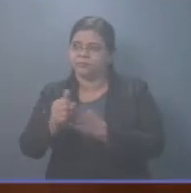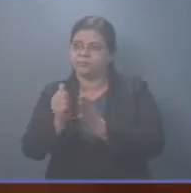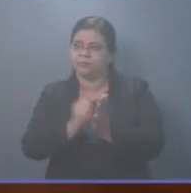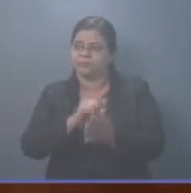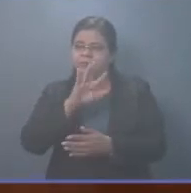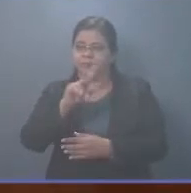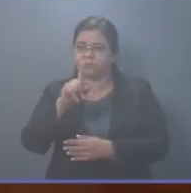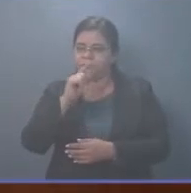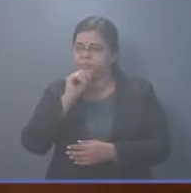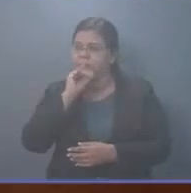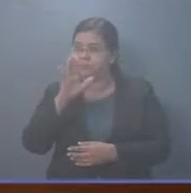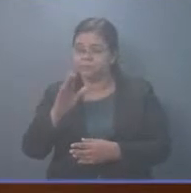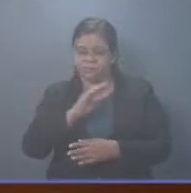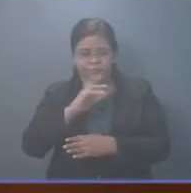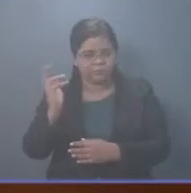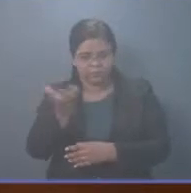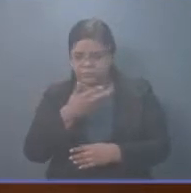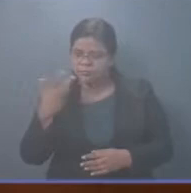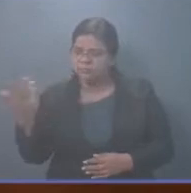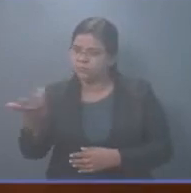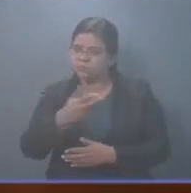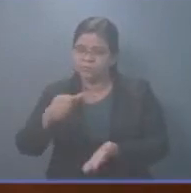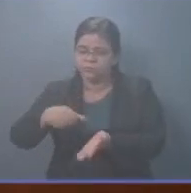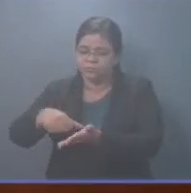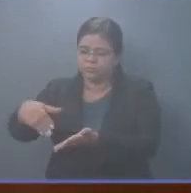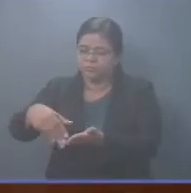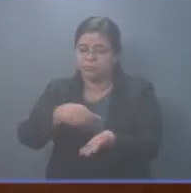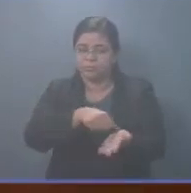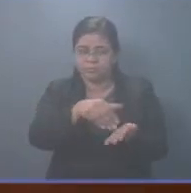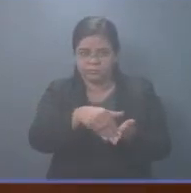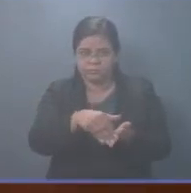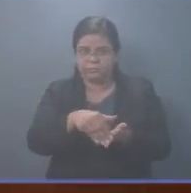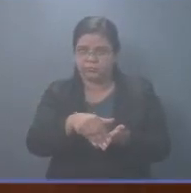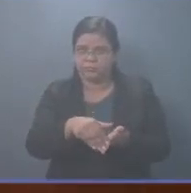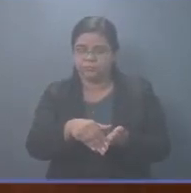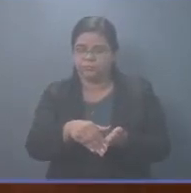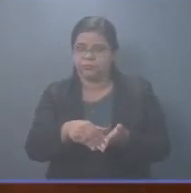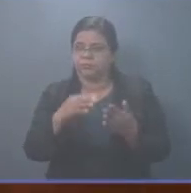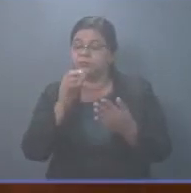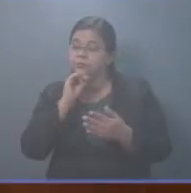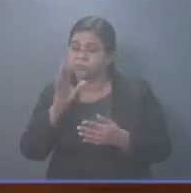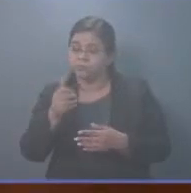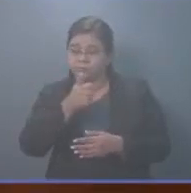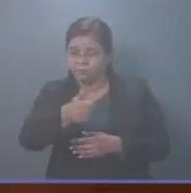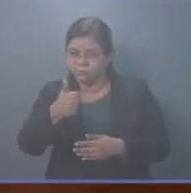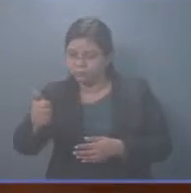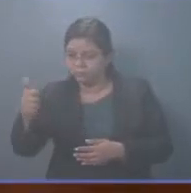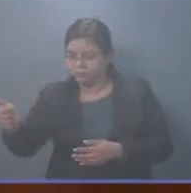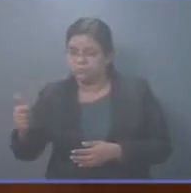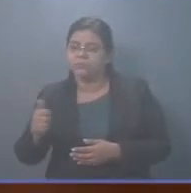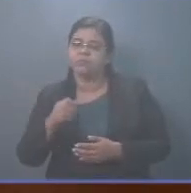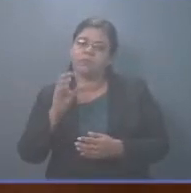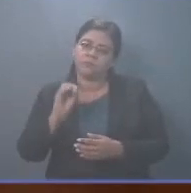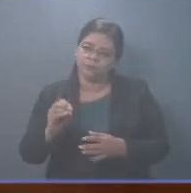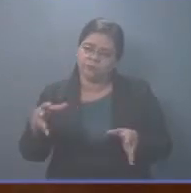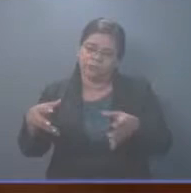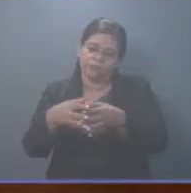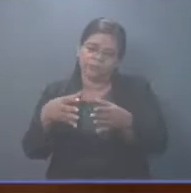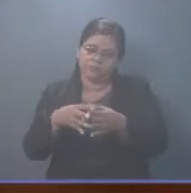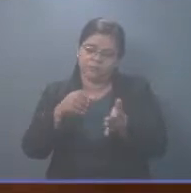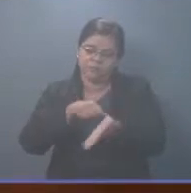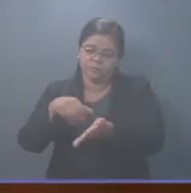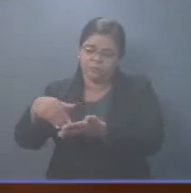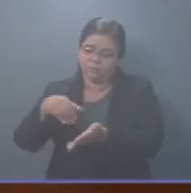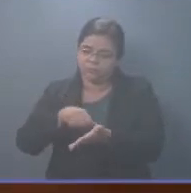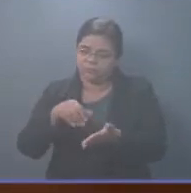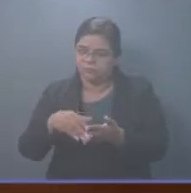41, los gobiernos locales, y el agregado sería de manera individual o asociada deberán, y luego